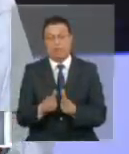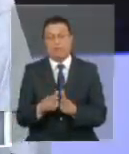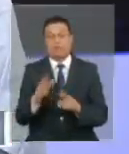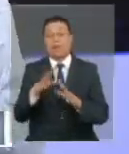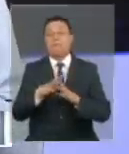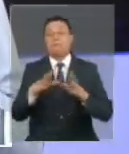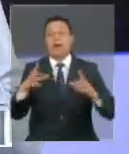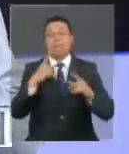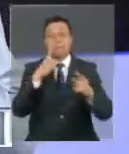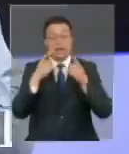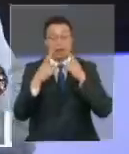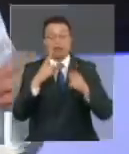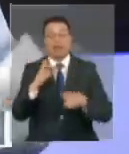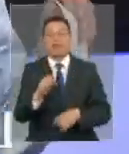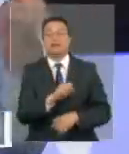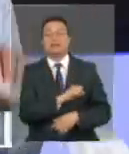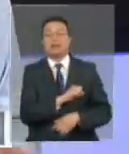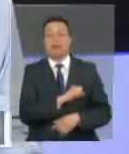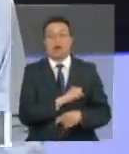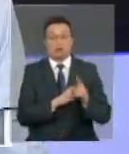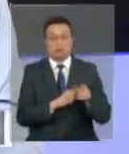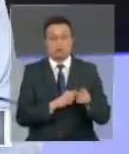más peligrosa de Santiago.